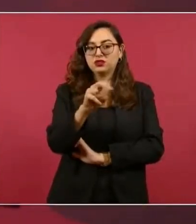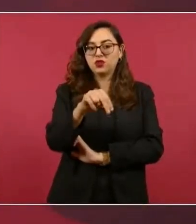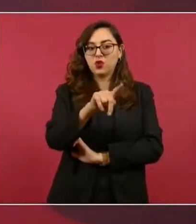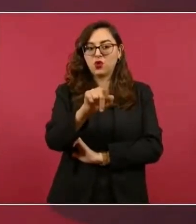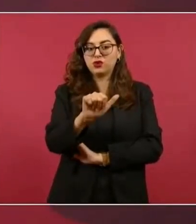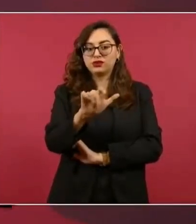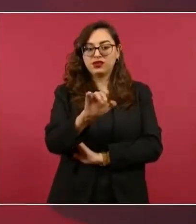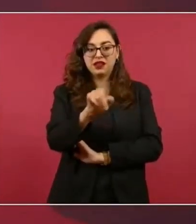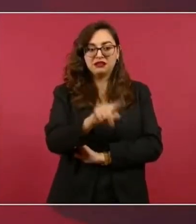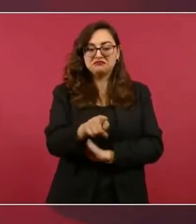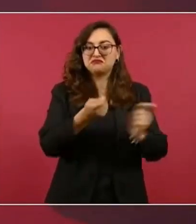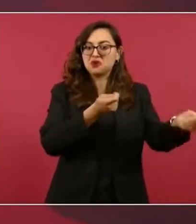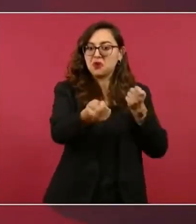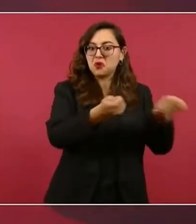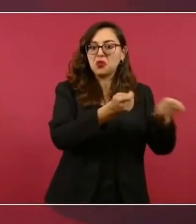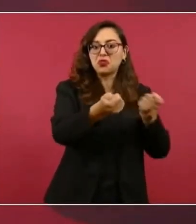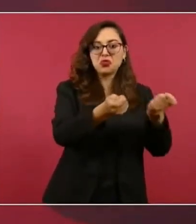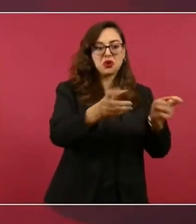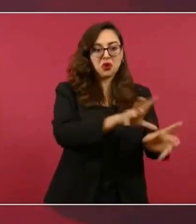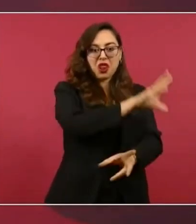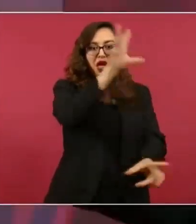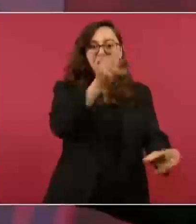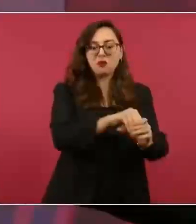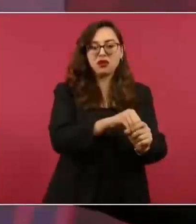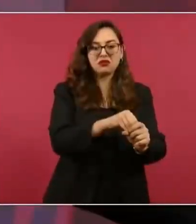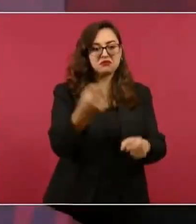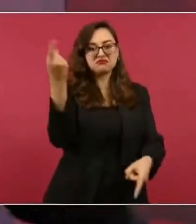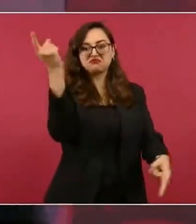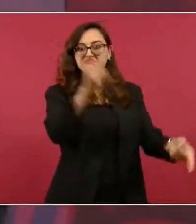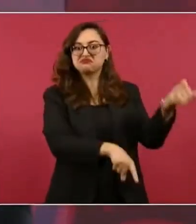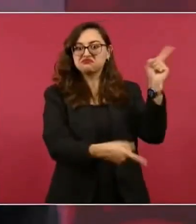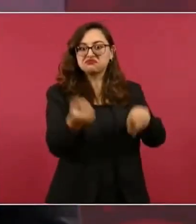Él es el que está fijando las reglas.